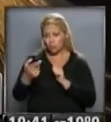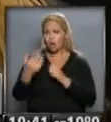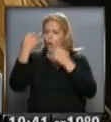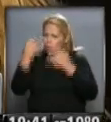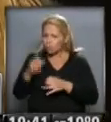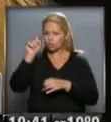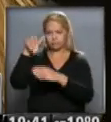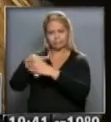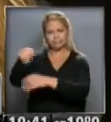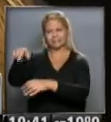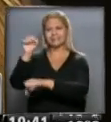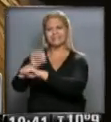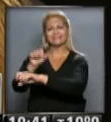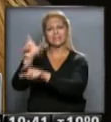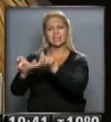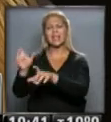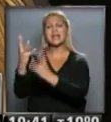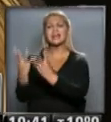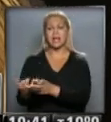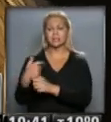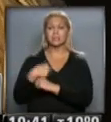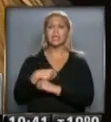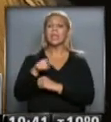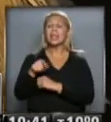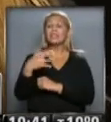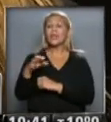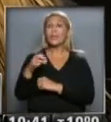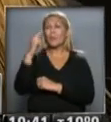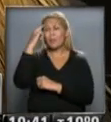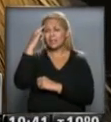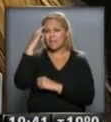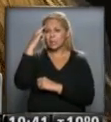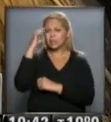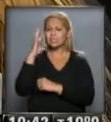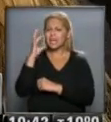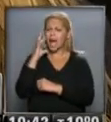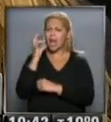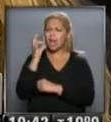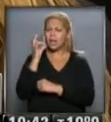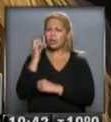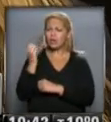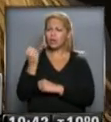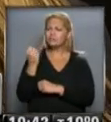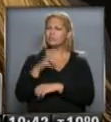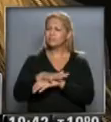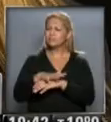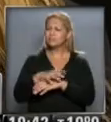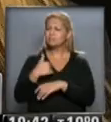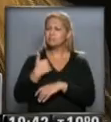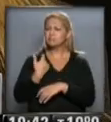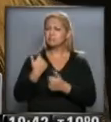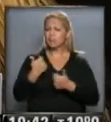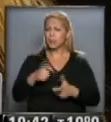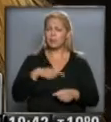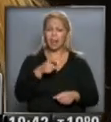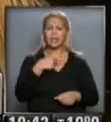que morir, en la cárcel, y que eso debe ser por lo menos un motivo de satisfacción para las madres,